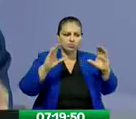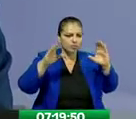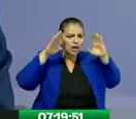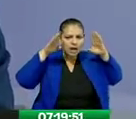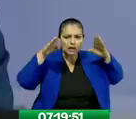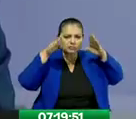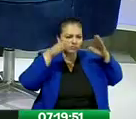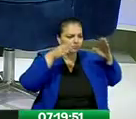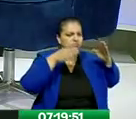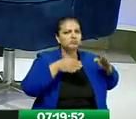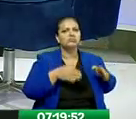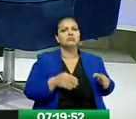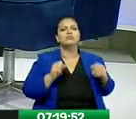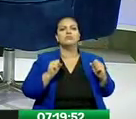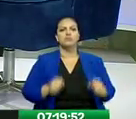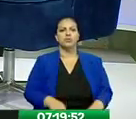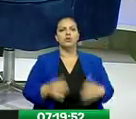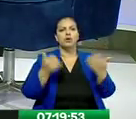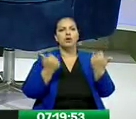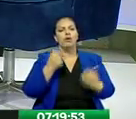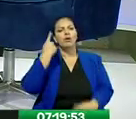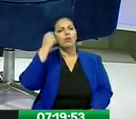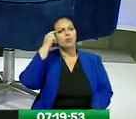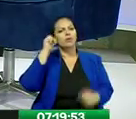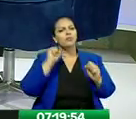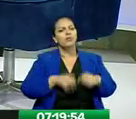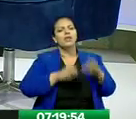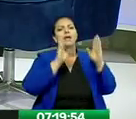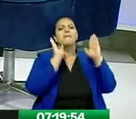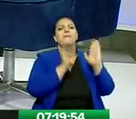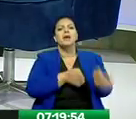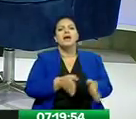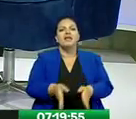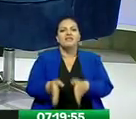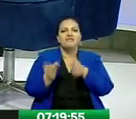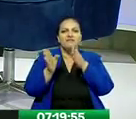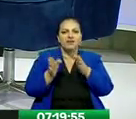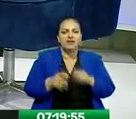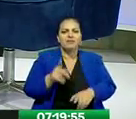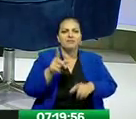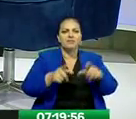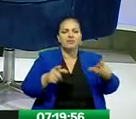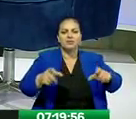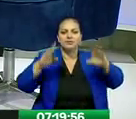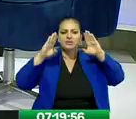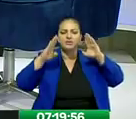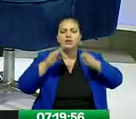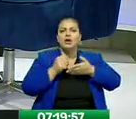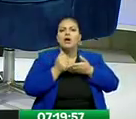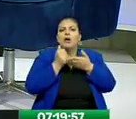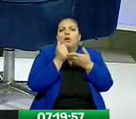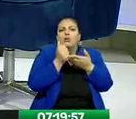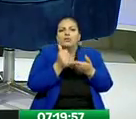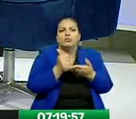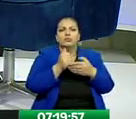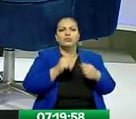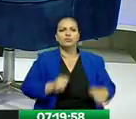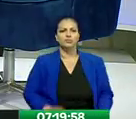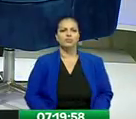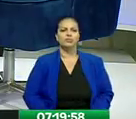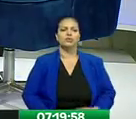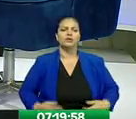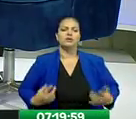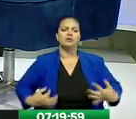gran oportunidad de generar condiciones. Lo más importante de cualquier proyecto de ley es que se generen las condiciones, el entorno, el